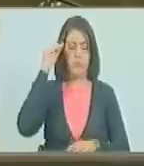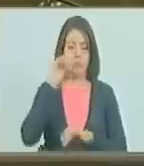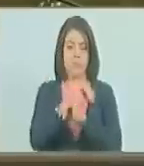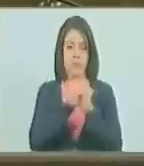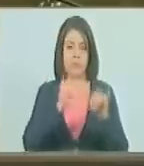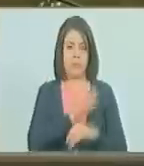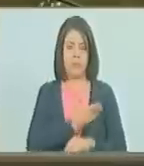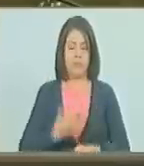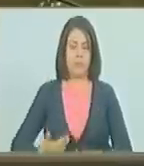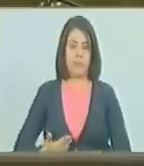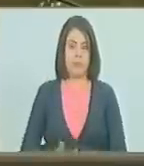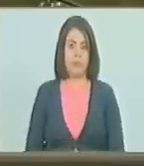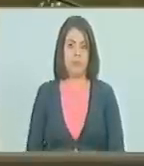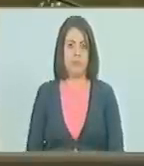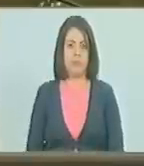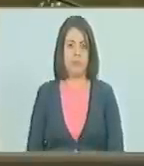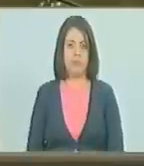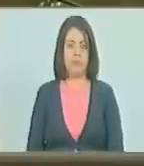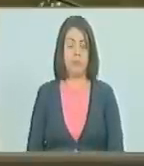Es todo, ciudadano presidente.